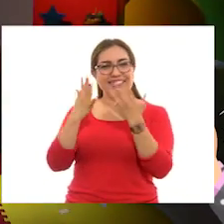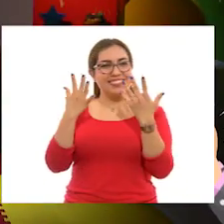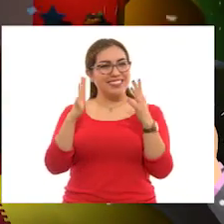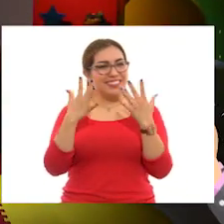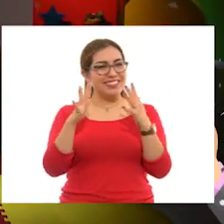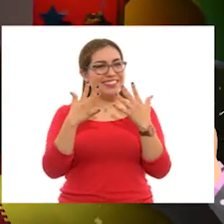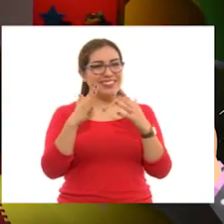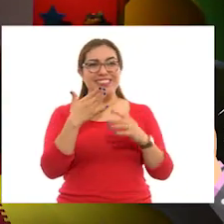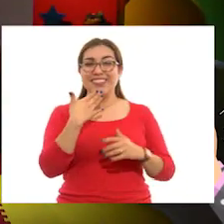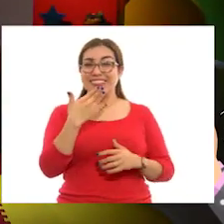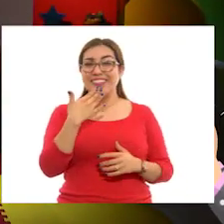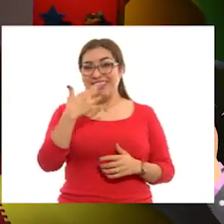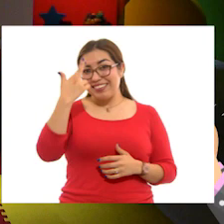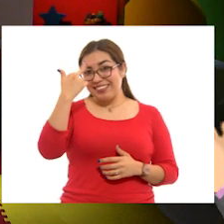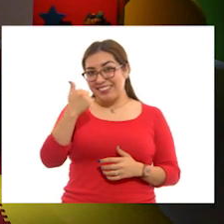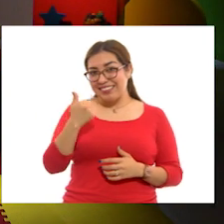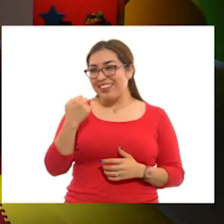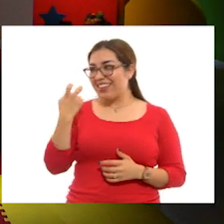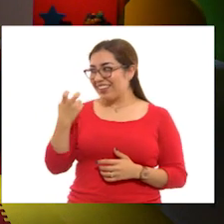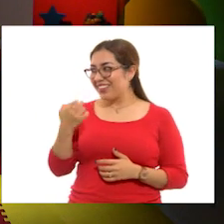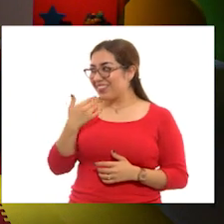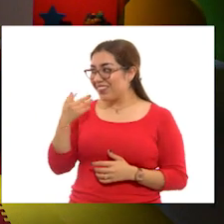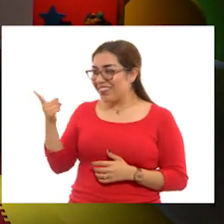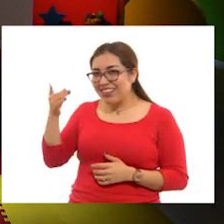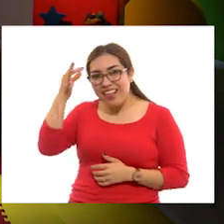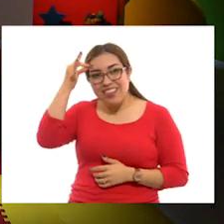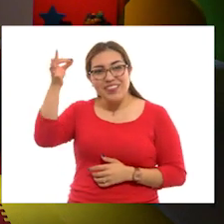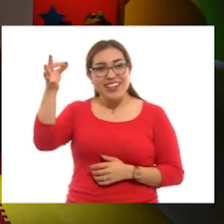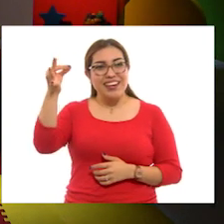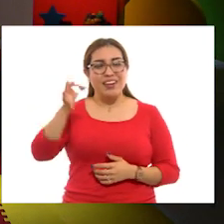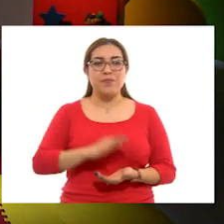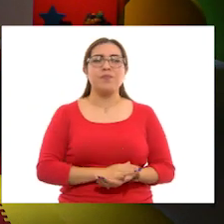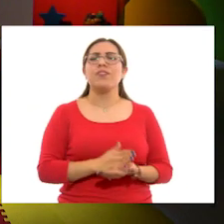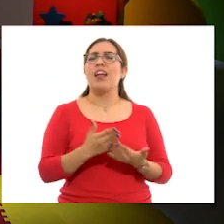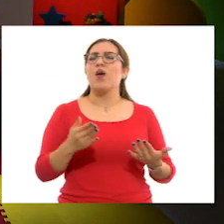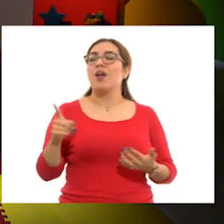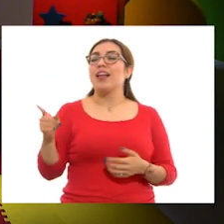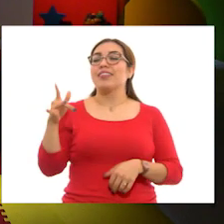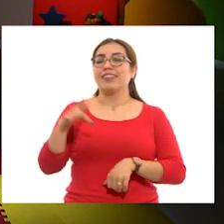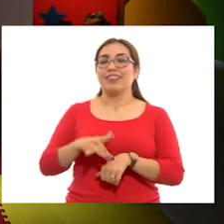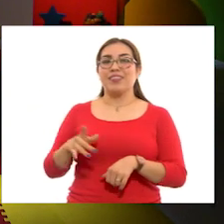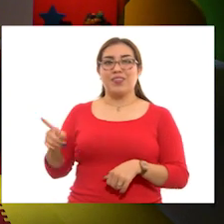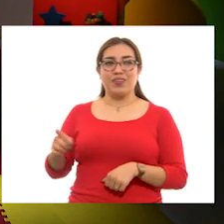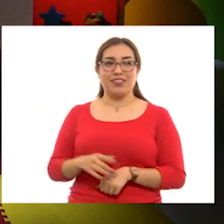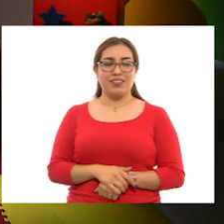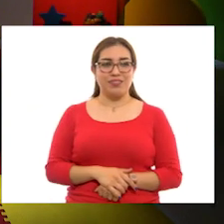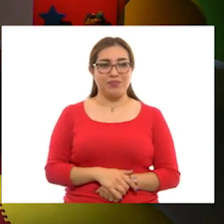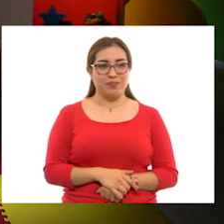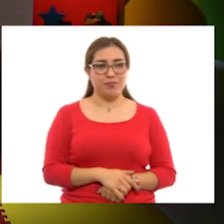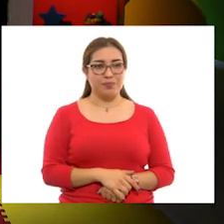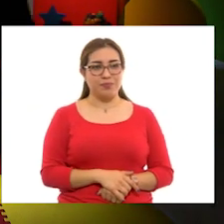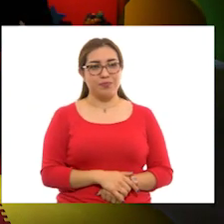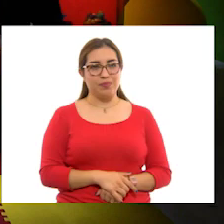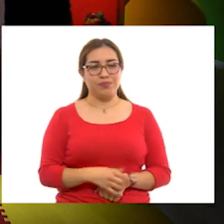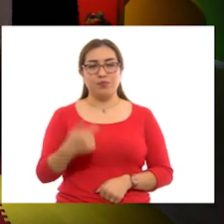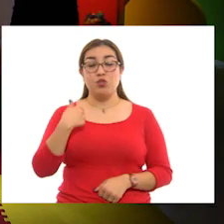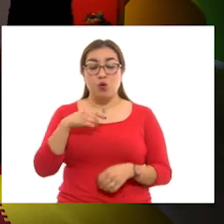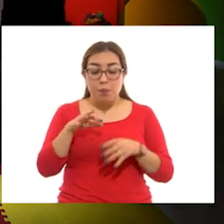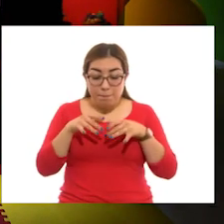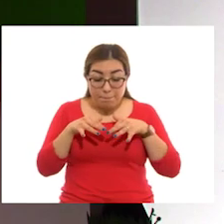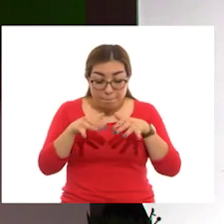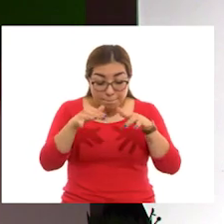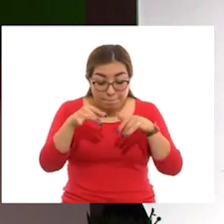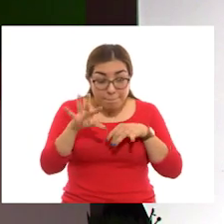razón! ¡Qué bien que adivinaron! ¡Ahora tu turno, Moni! ¡Sí! ¡Quiero elegir un cuento!